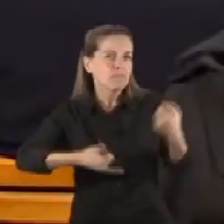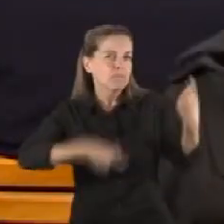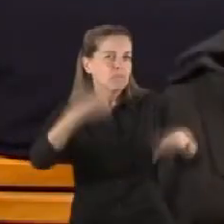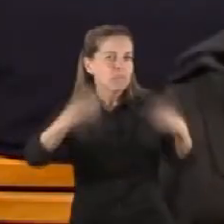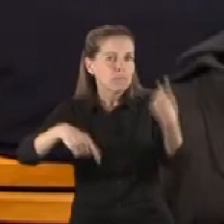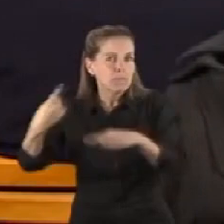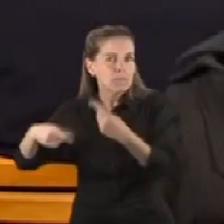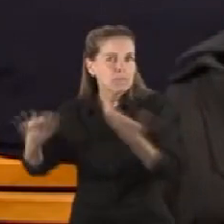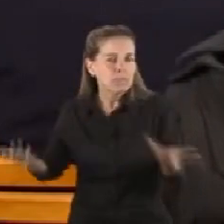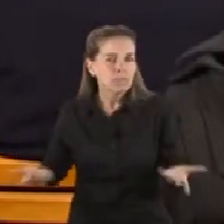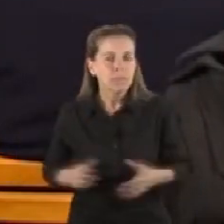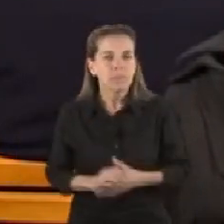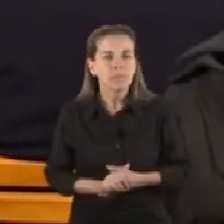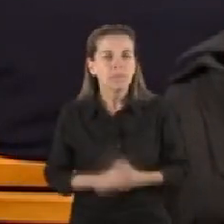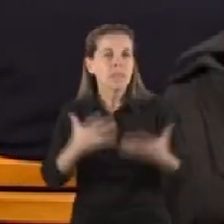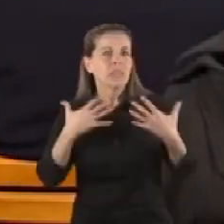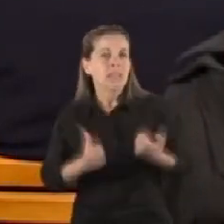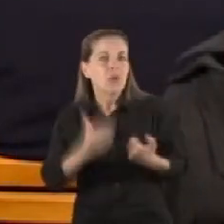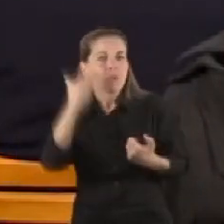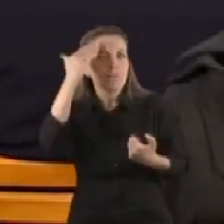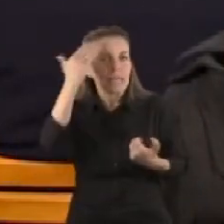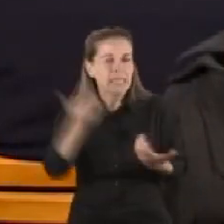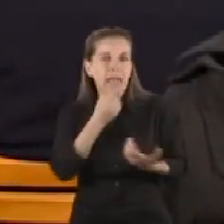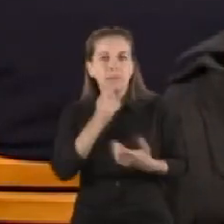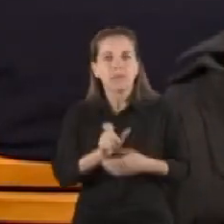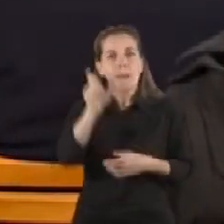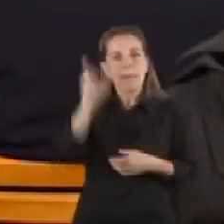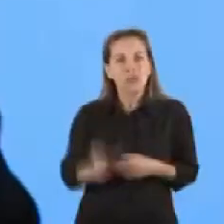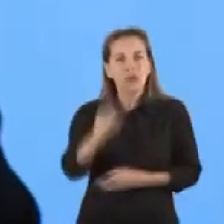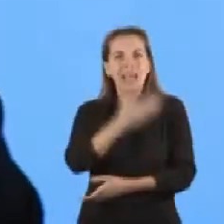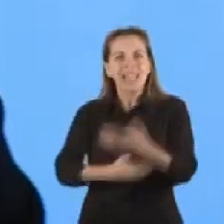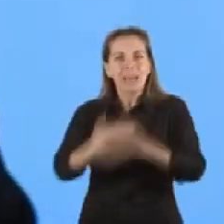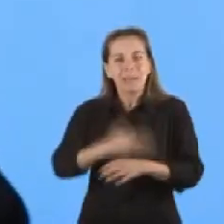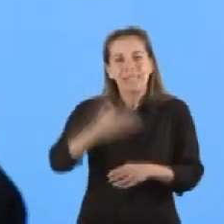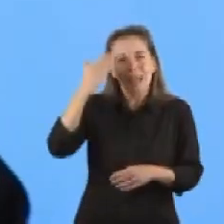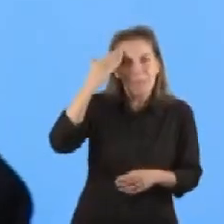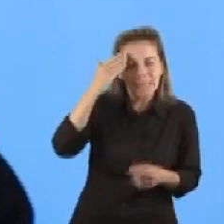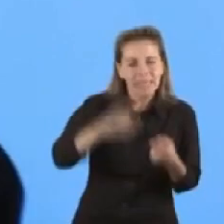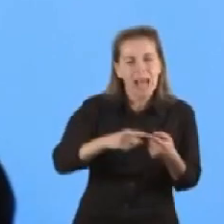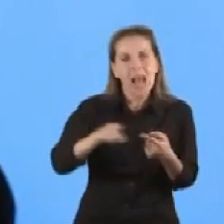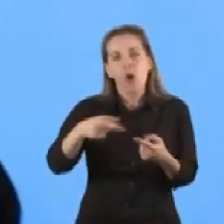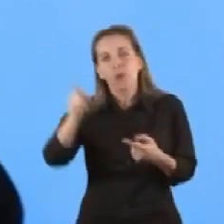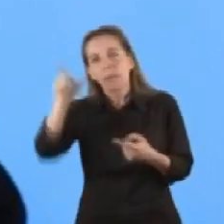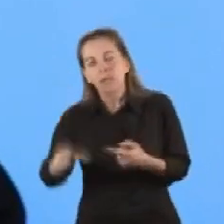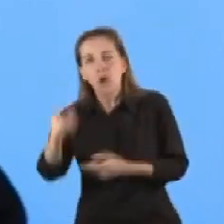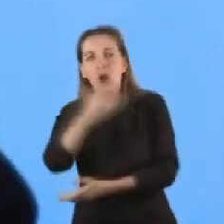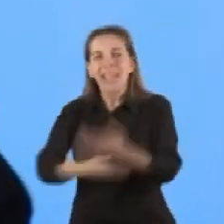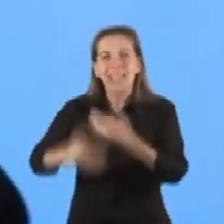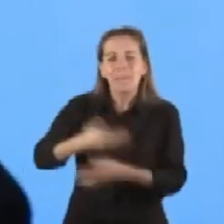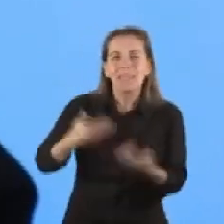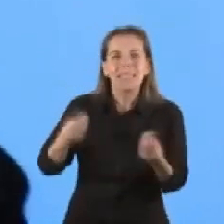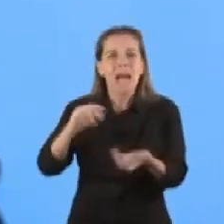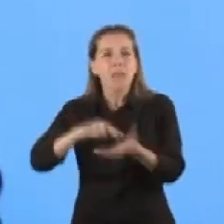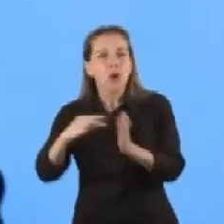facetas. La salud mental del que tiene una discapacidad mental, la salud mental del que tiene trastornos psiquiátricos que deben